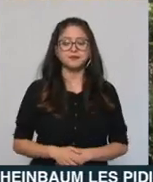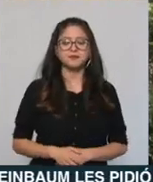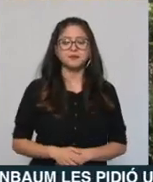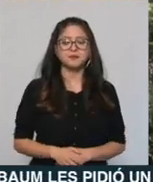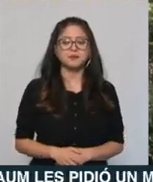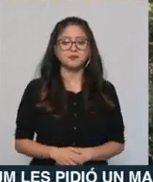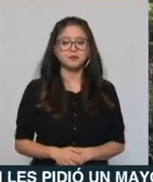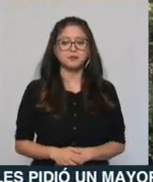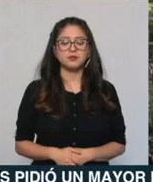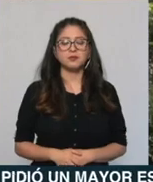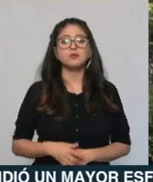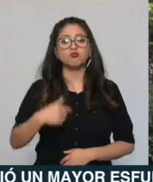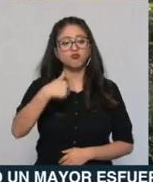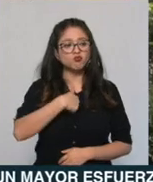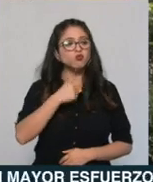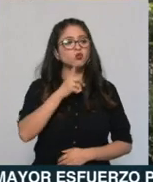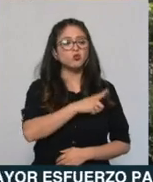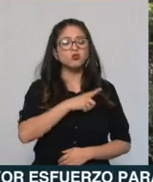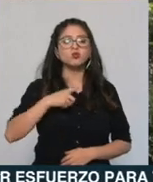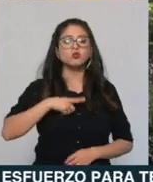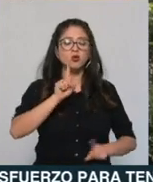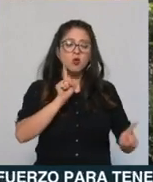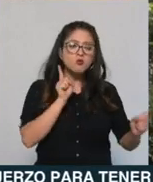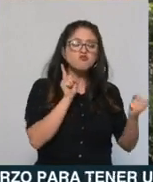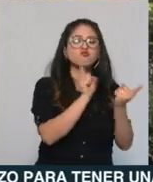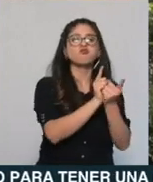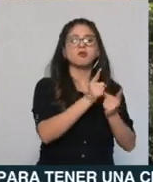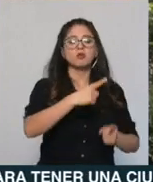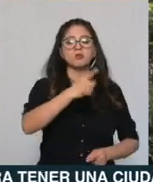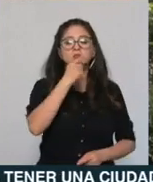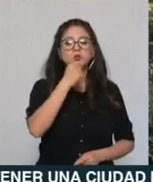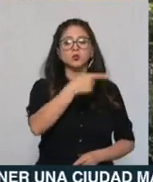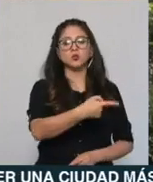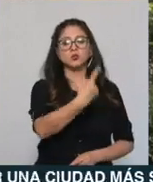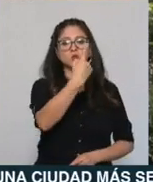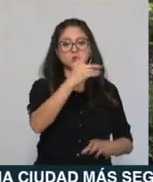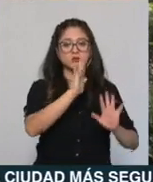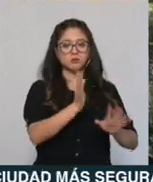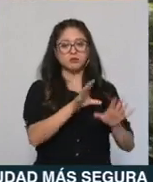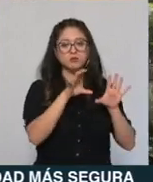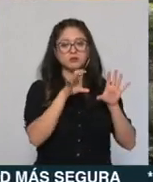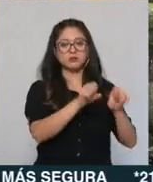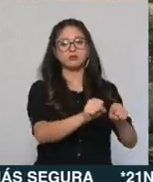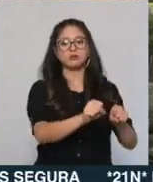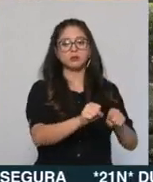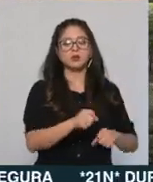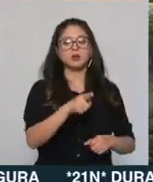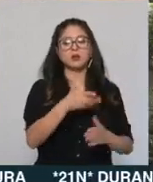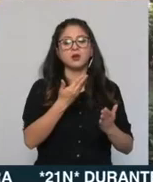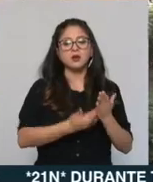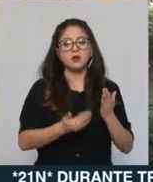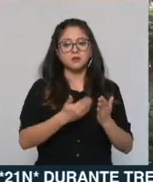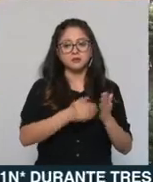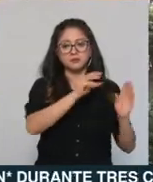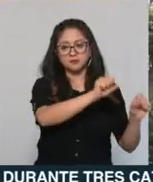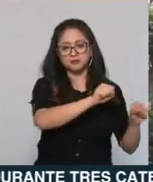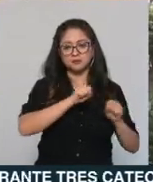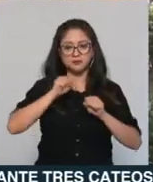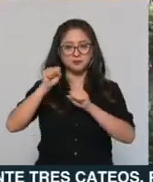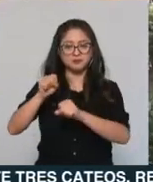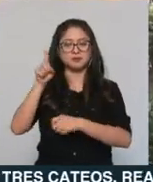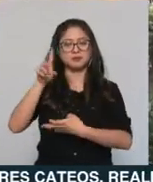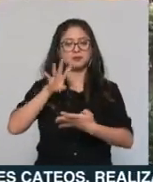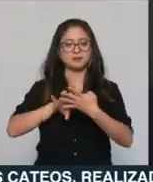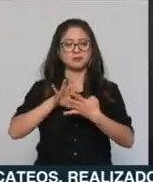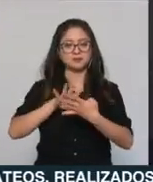Pues tuve el enfrentamiento con los dos, uno de ellos fue capturado y pues ahorita ya se encuentra en el